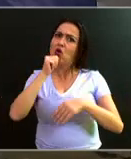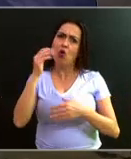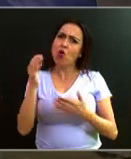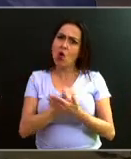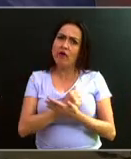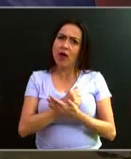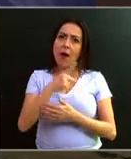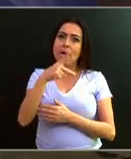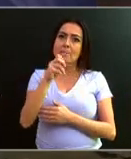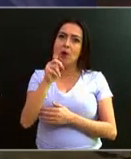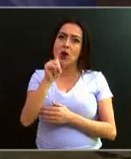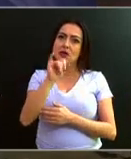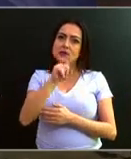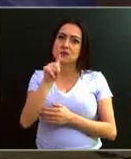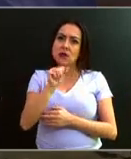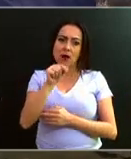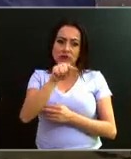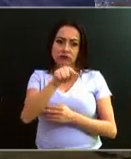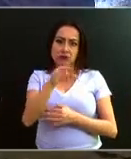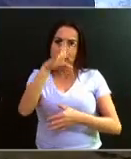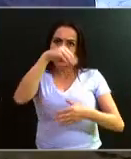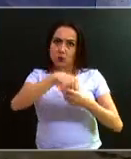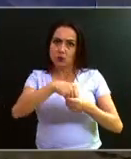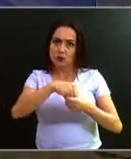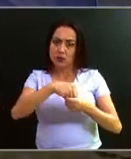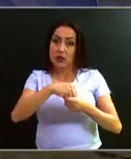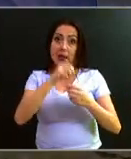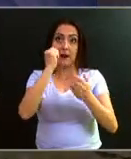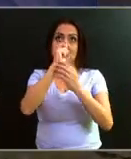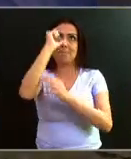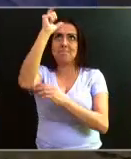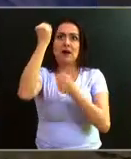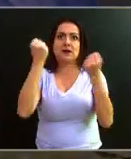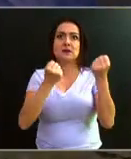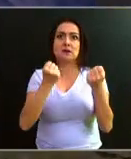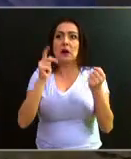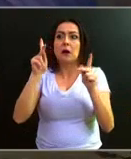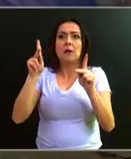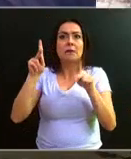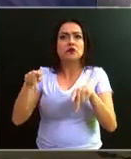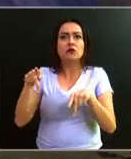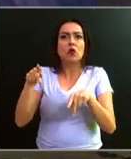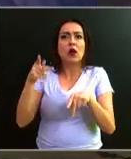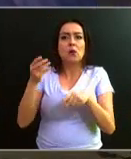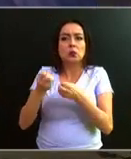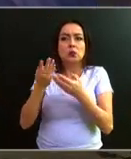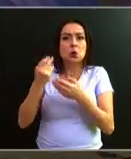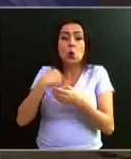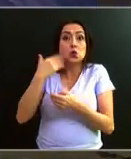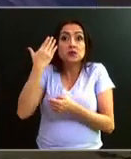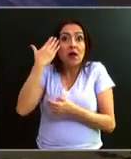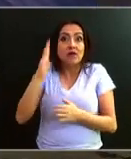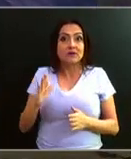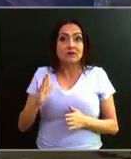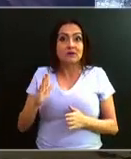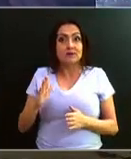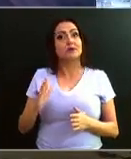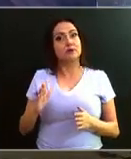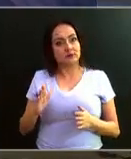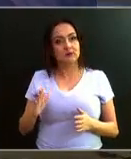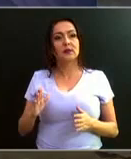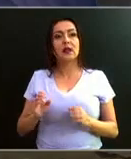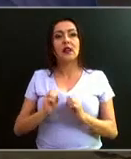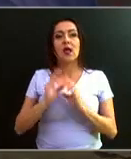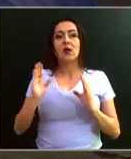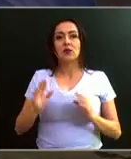la póliza del seguro obligatorio que incluye el marchamo. Muchos no la cobran por desconocimiento y